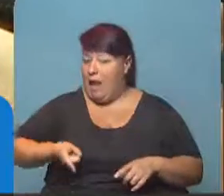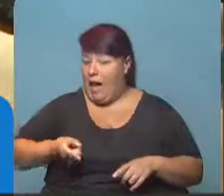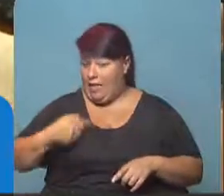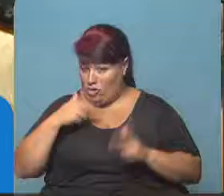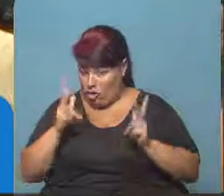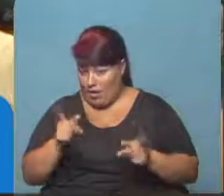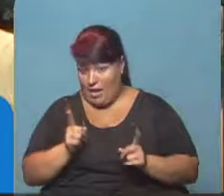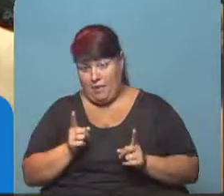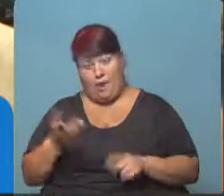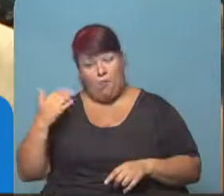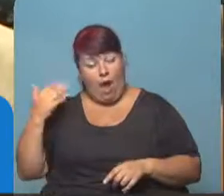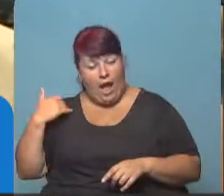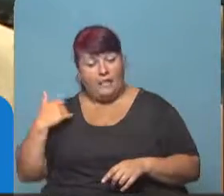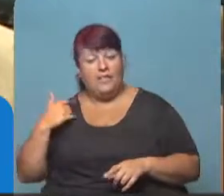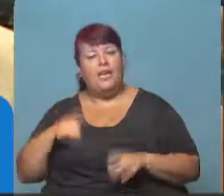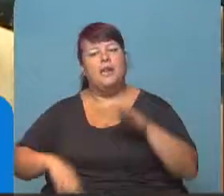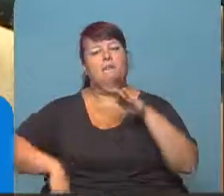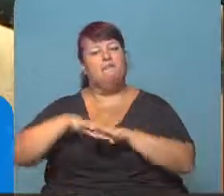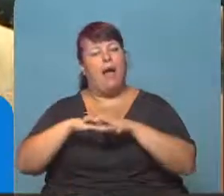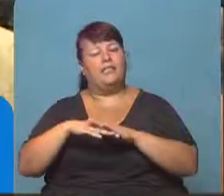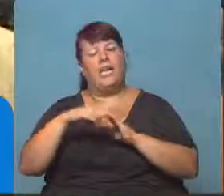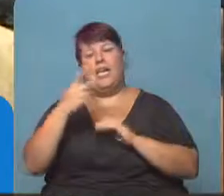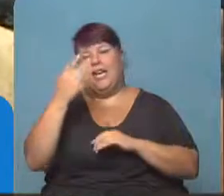dije anteriormente, un techo